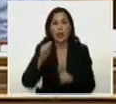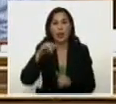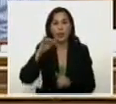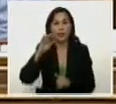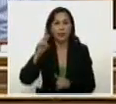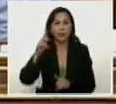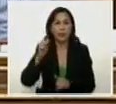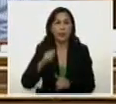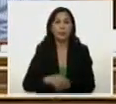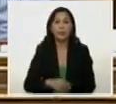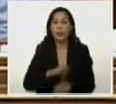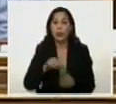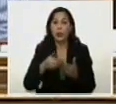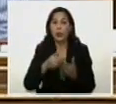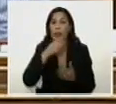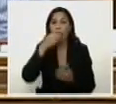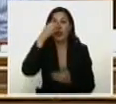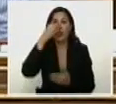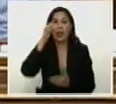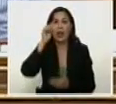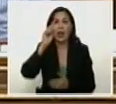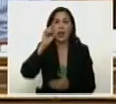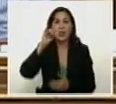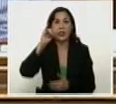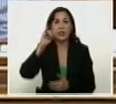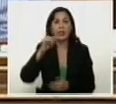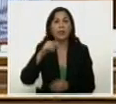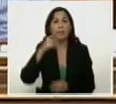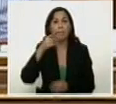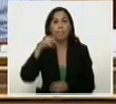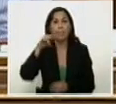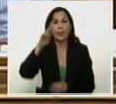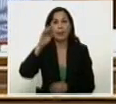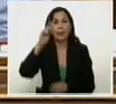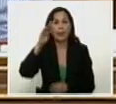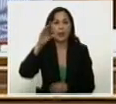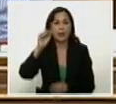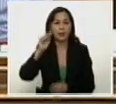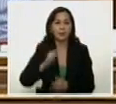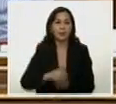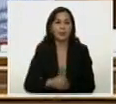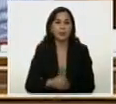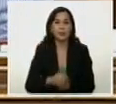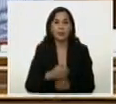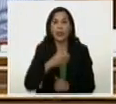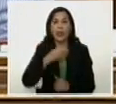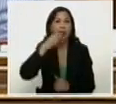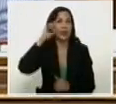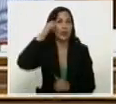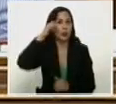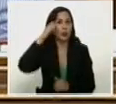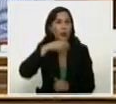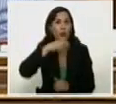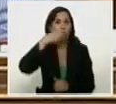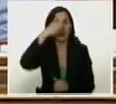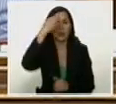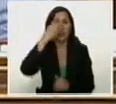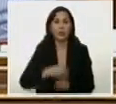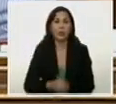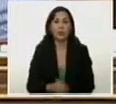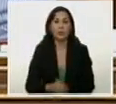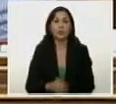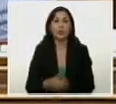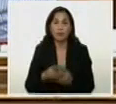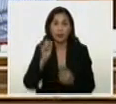porque aquí vamos a cantarle todo a Ali primera. A Ali le lo recordamos cantando. Mande,